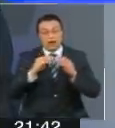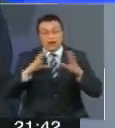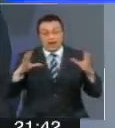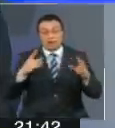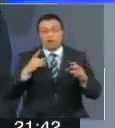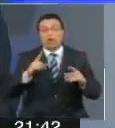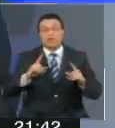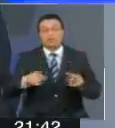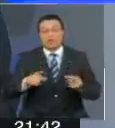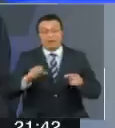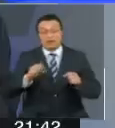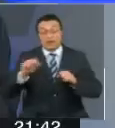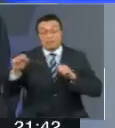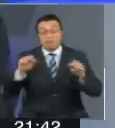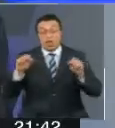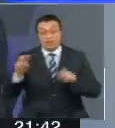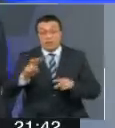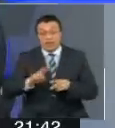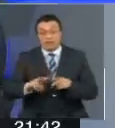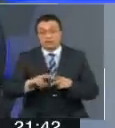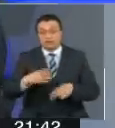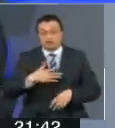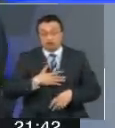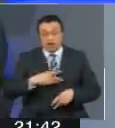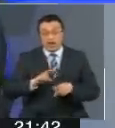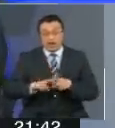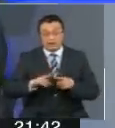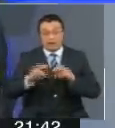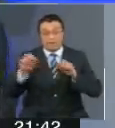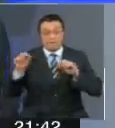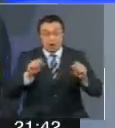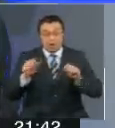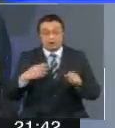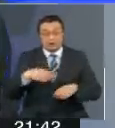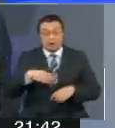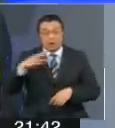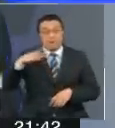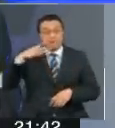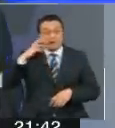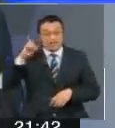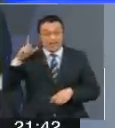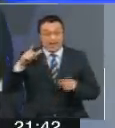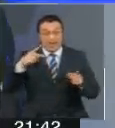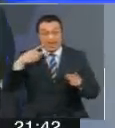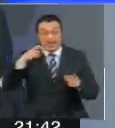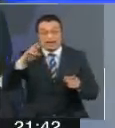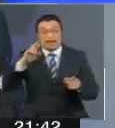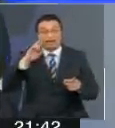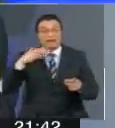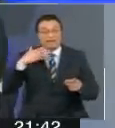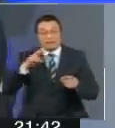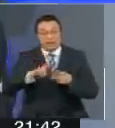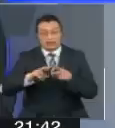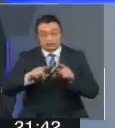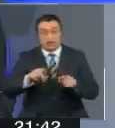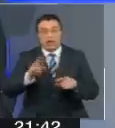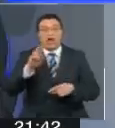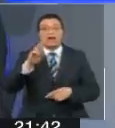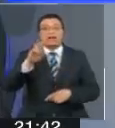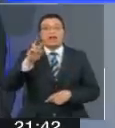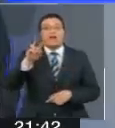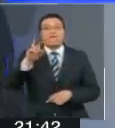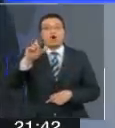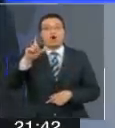hacer política, la política que yo quiero hacer, la política que Miguel Enríquez hacía, es una política